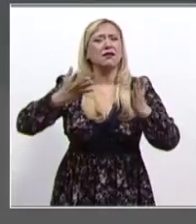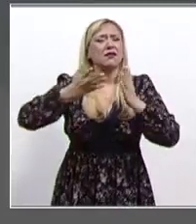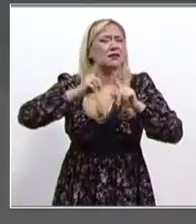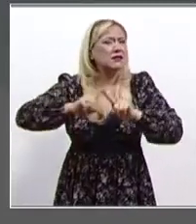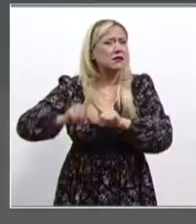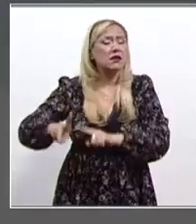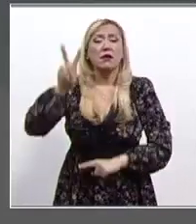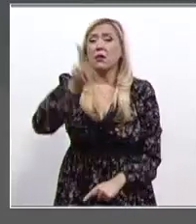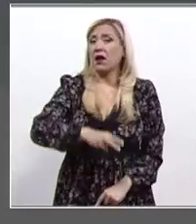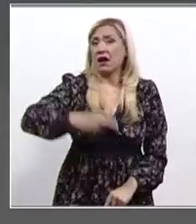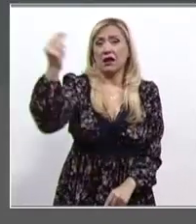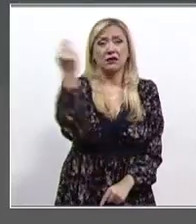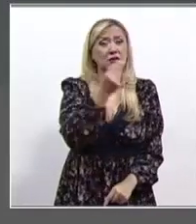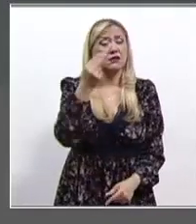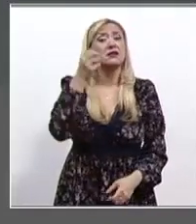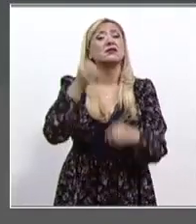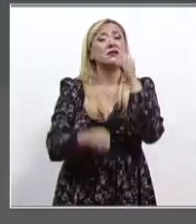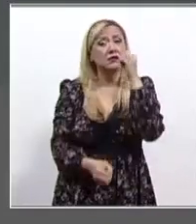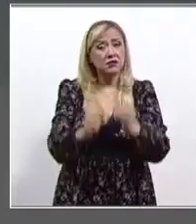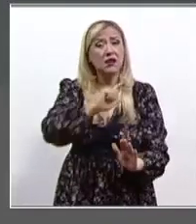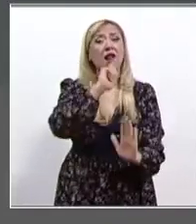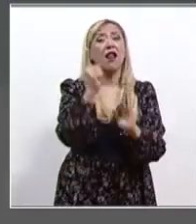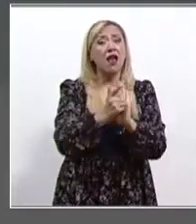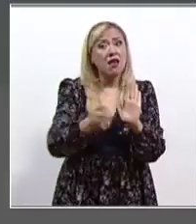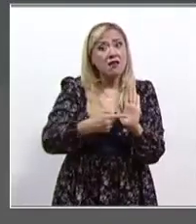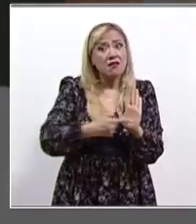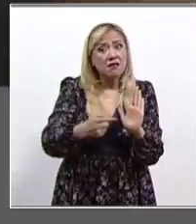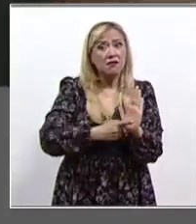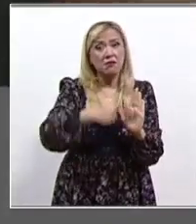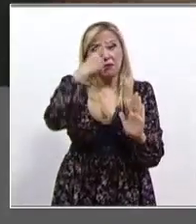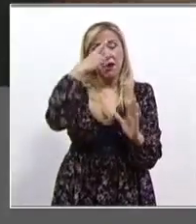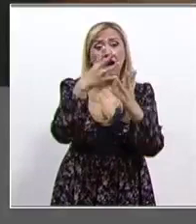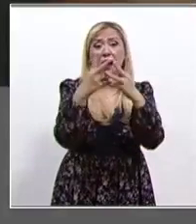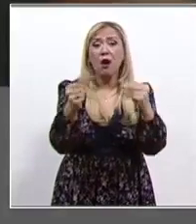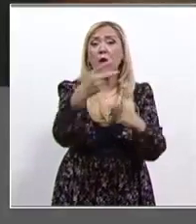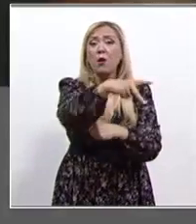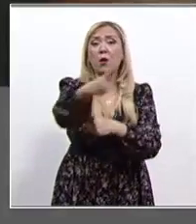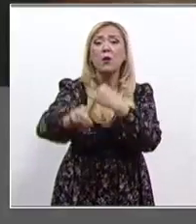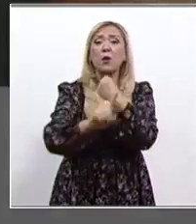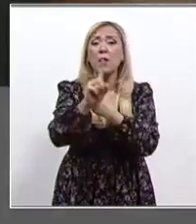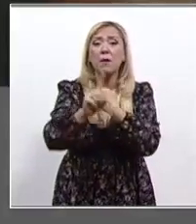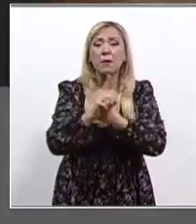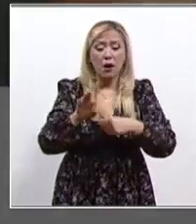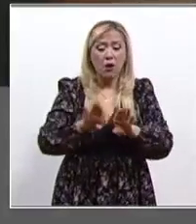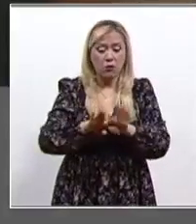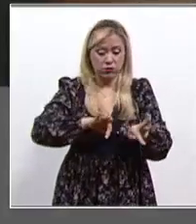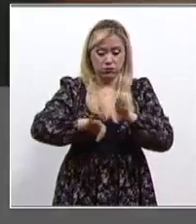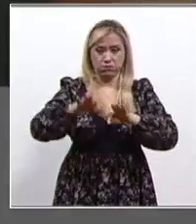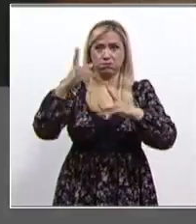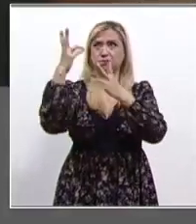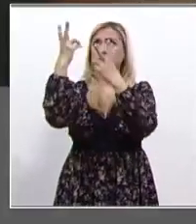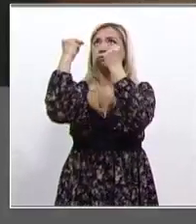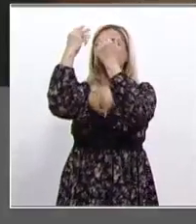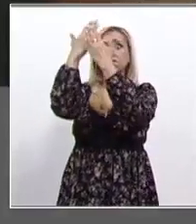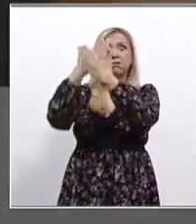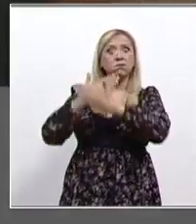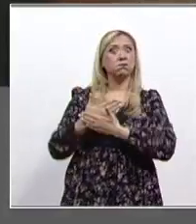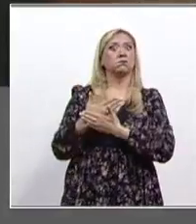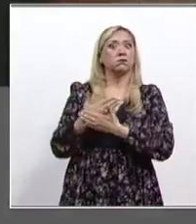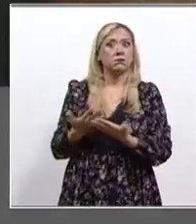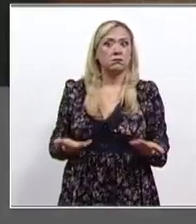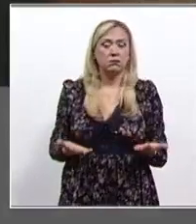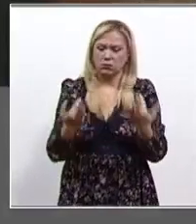efectiva para resolver sus conflictos. Por lo tanto, es